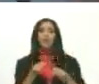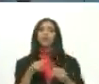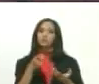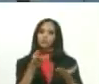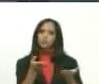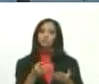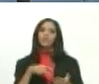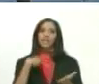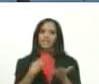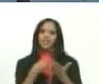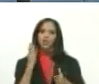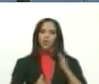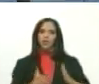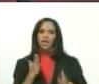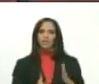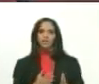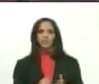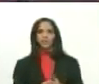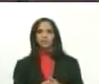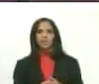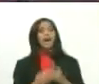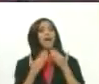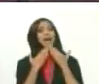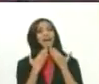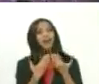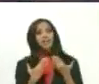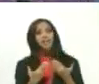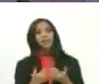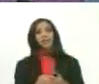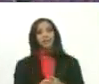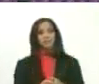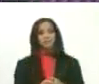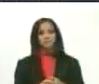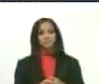Corriendo. Agradezco infinitamente